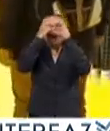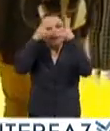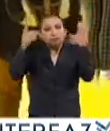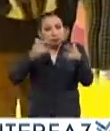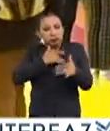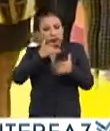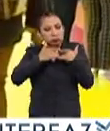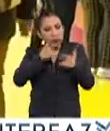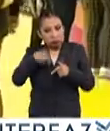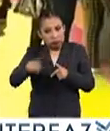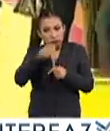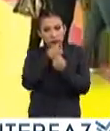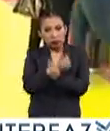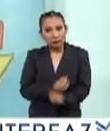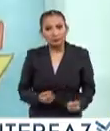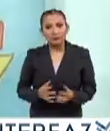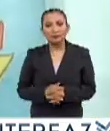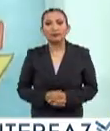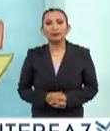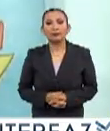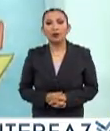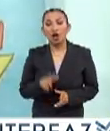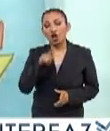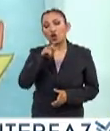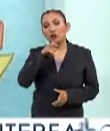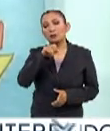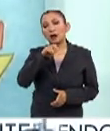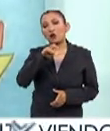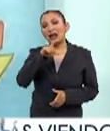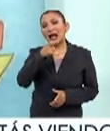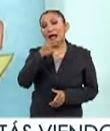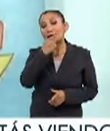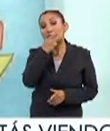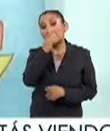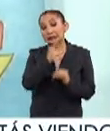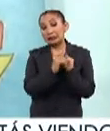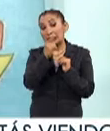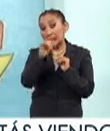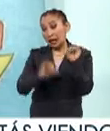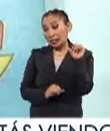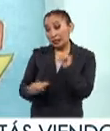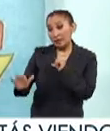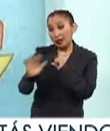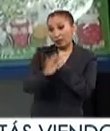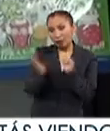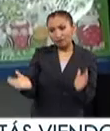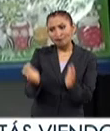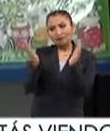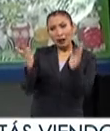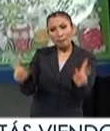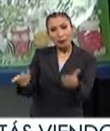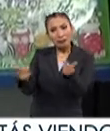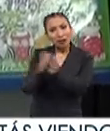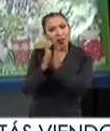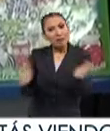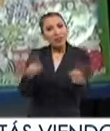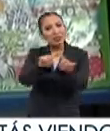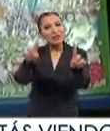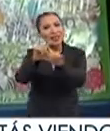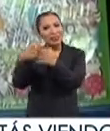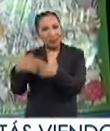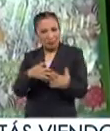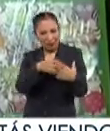la sensibilidad de nuestros niños. Luis Manuel García concluye que estas actividades incentivan la venta de libros de las